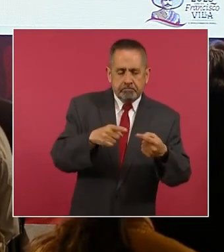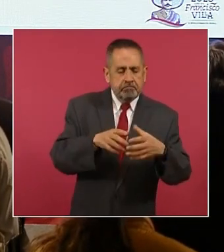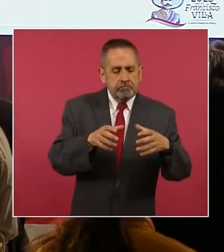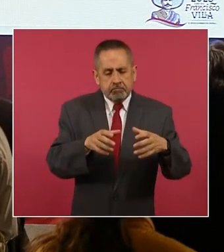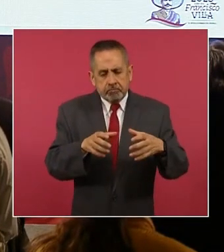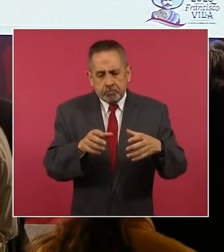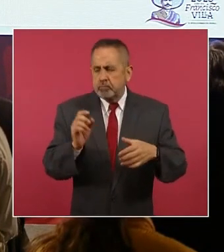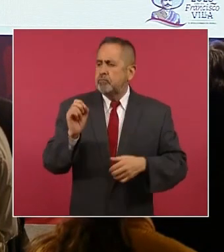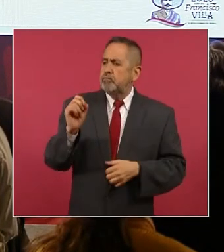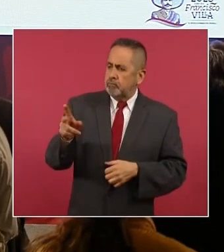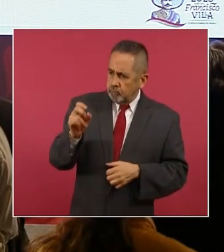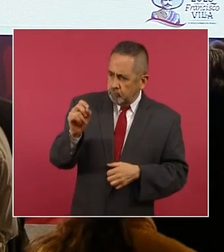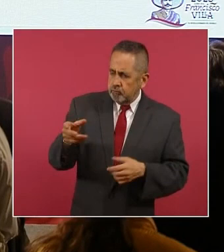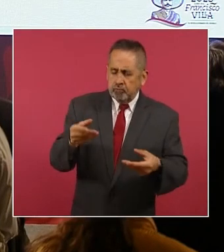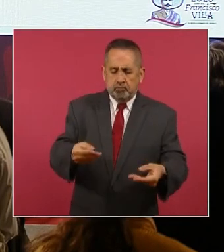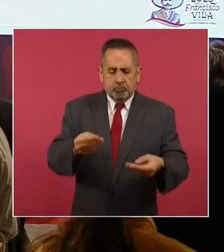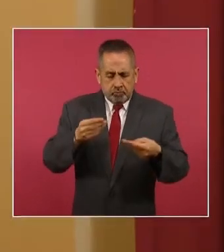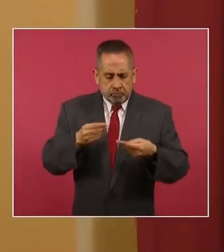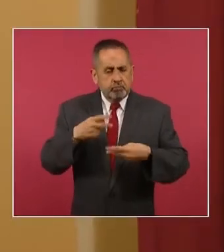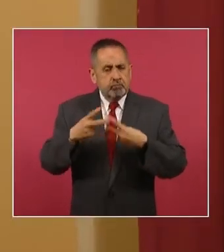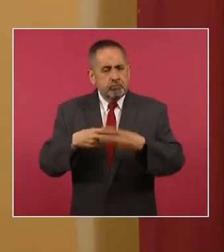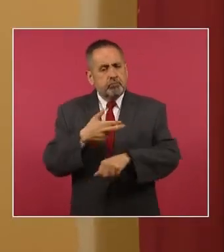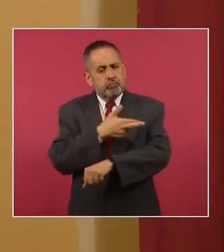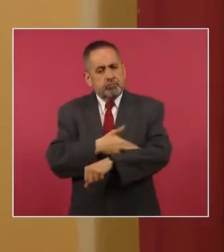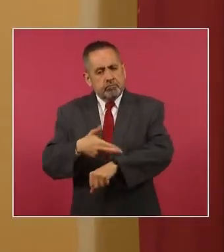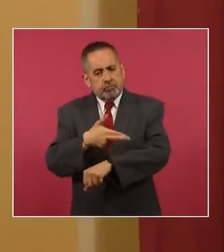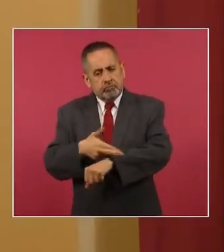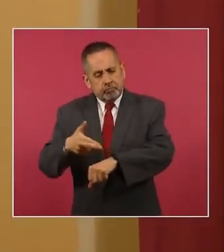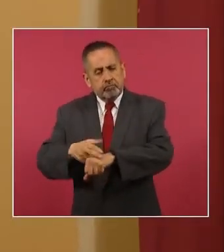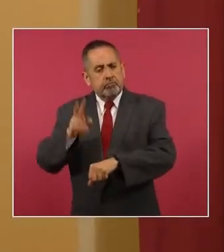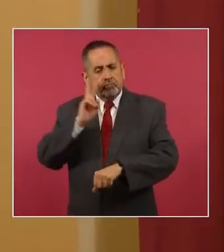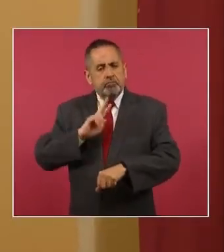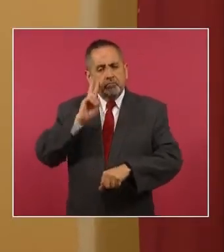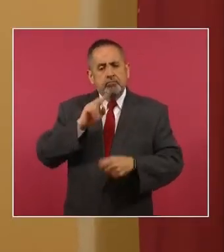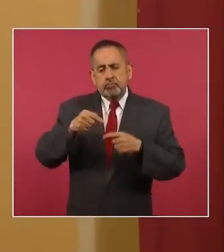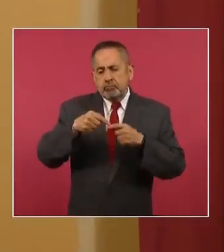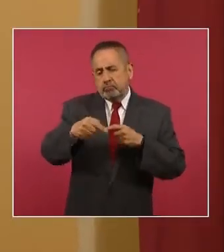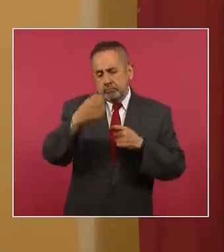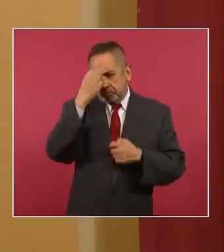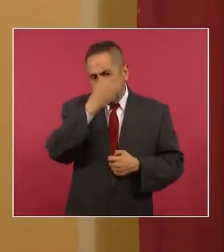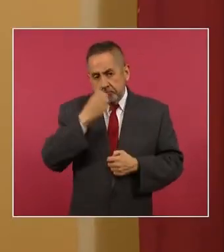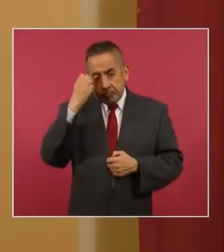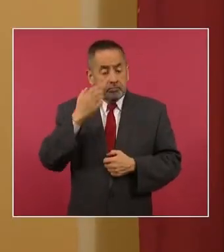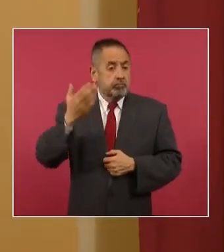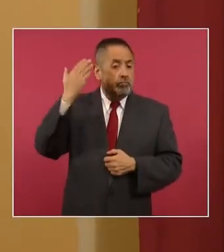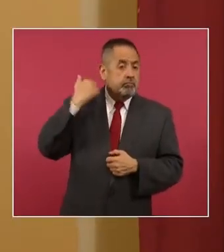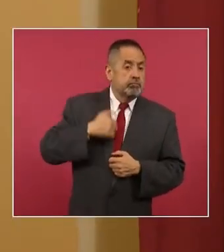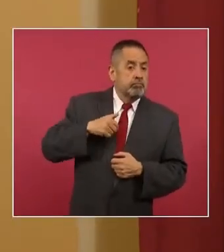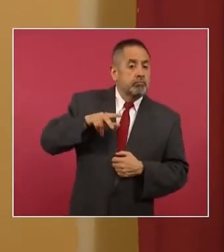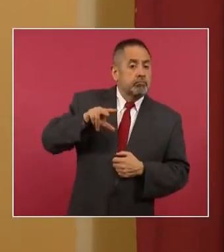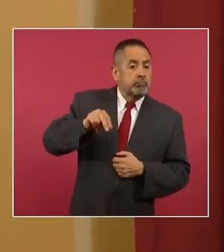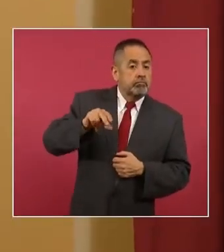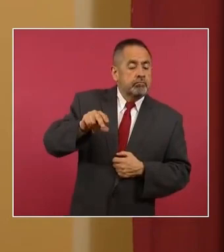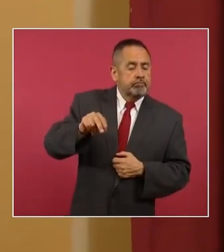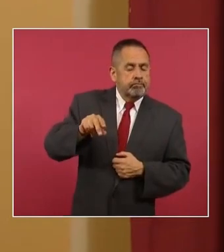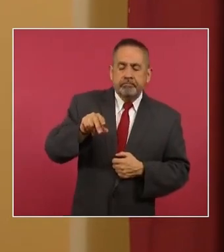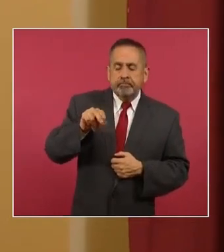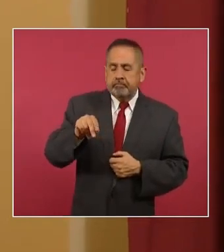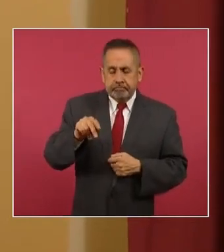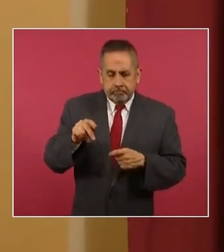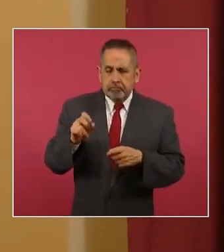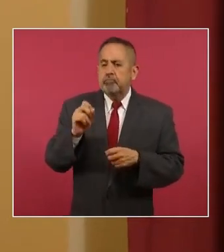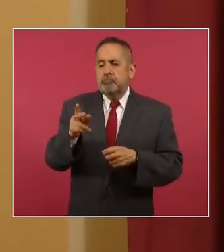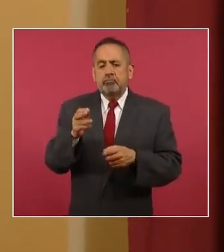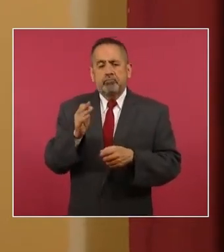a trámite el recurso de apelación interpuesto luego de que se le negara el cambio de medida cautelar,